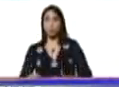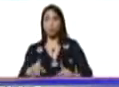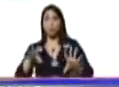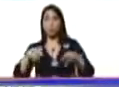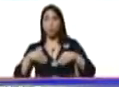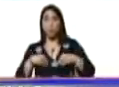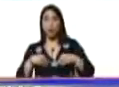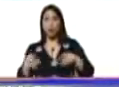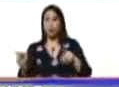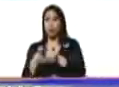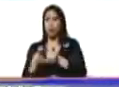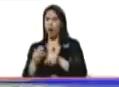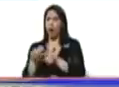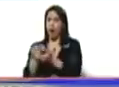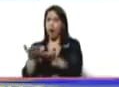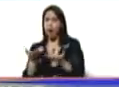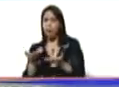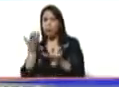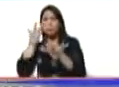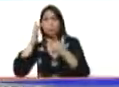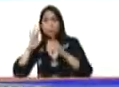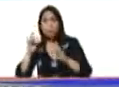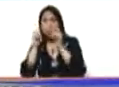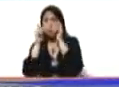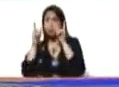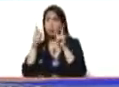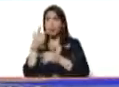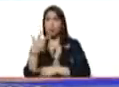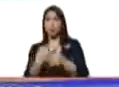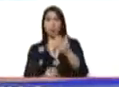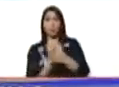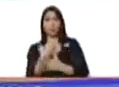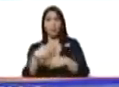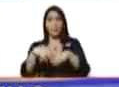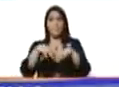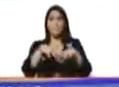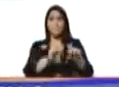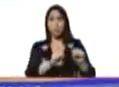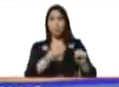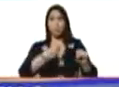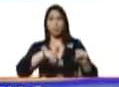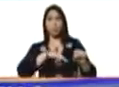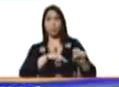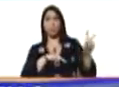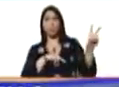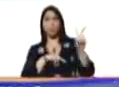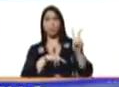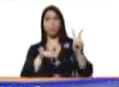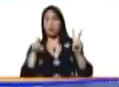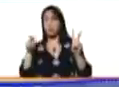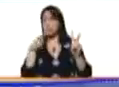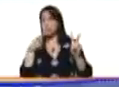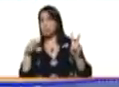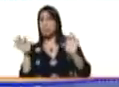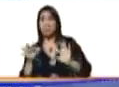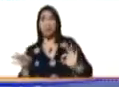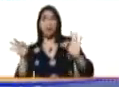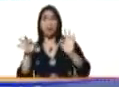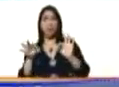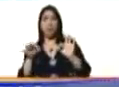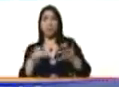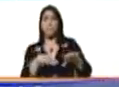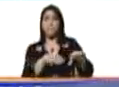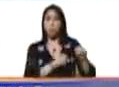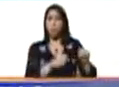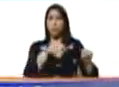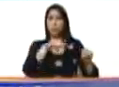como ellos trataron de sorprendernos el 3 de mayo con una invasión, ellos no le dijeron a nadie que iba a haber una invasión. Fue una decisión